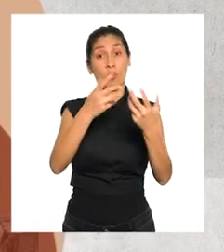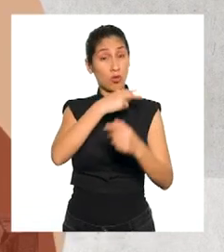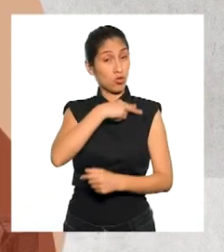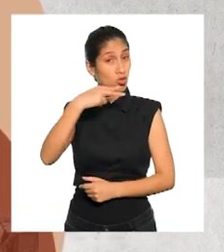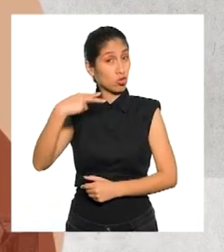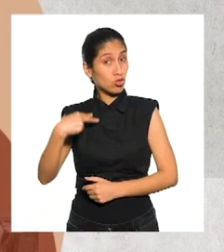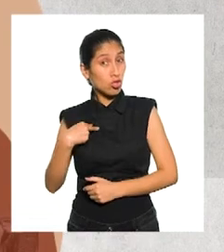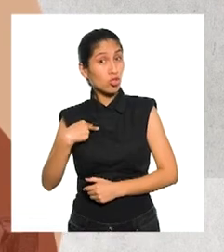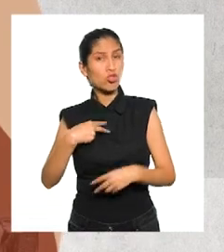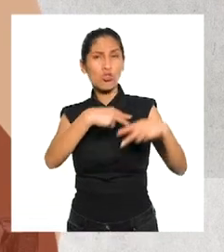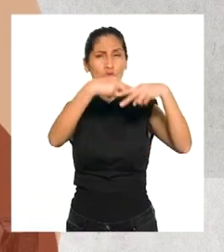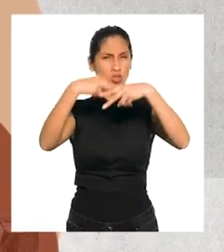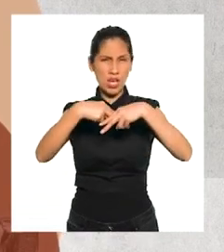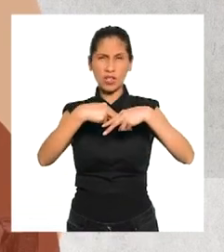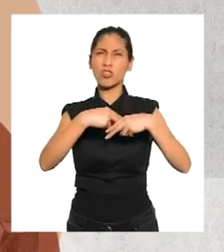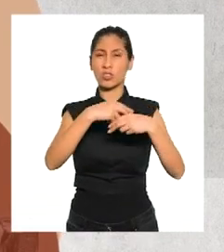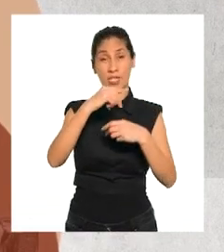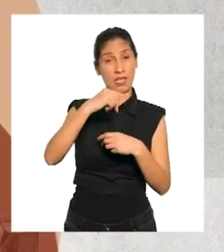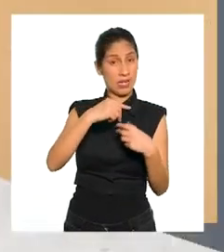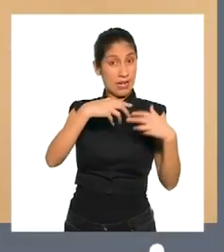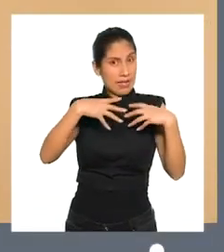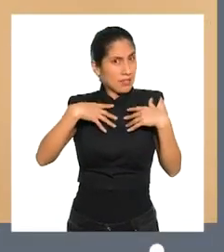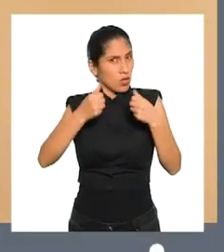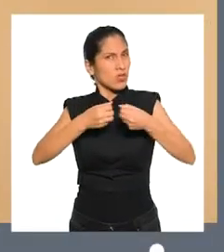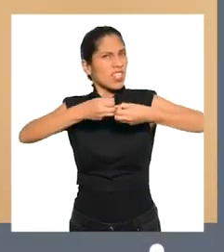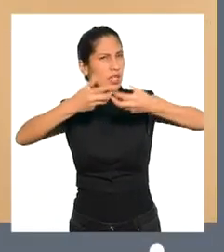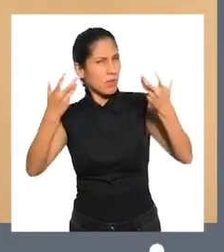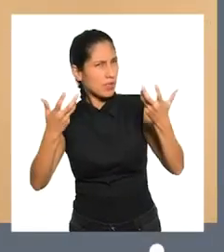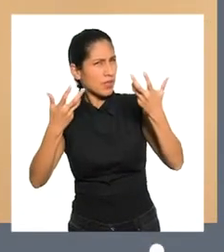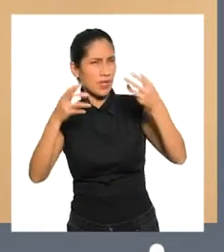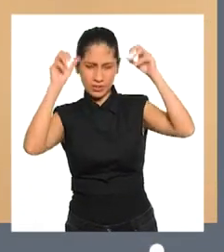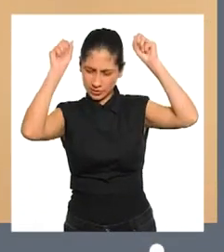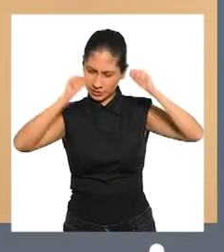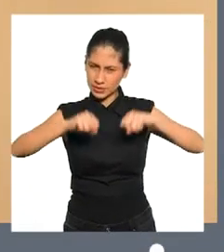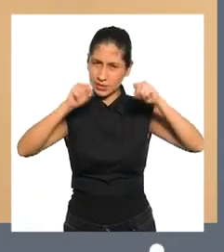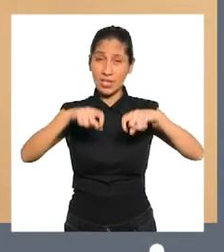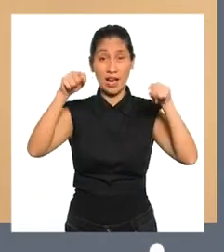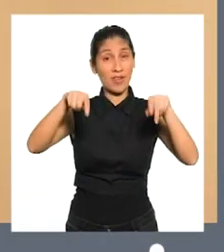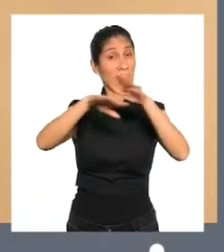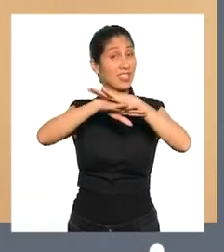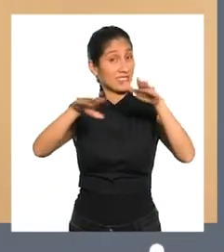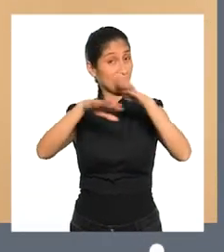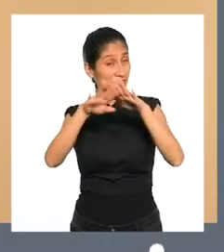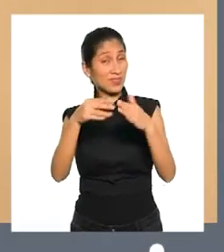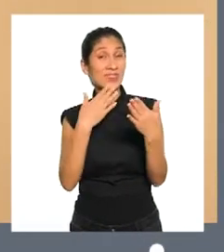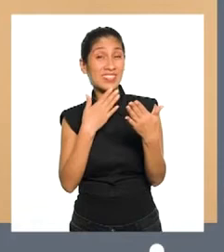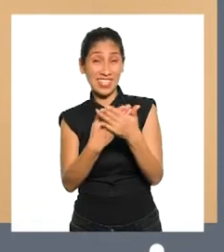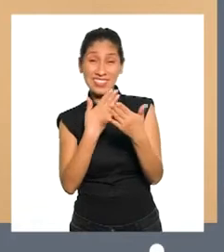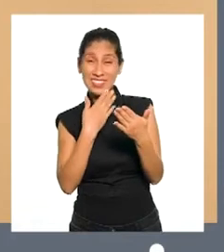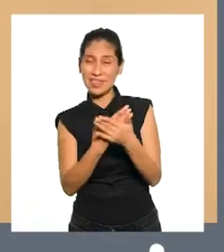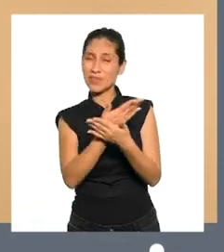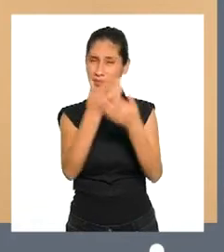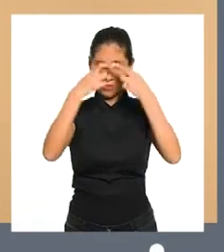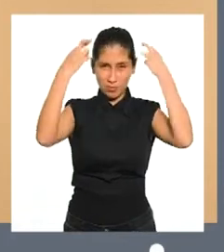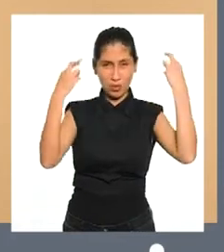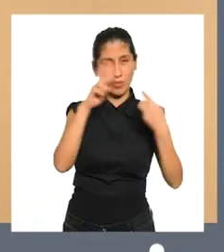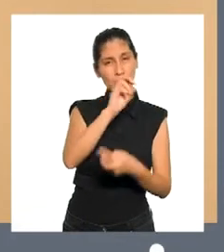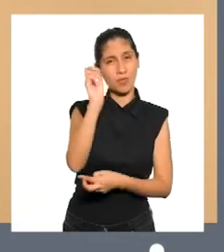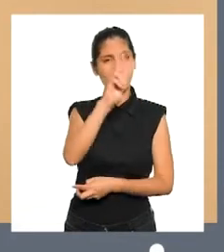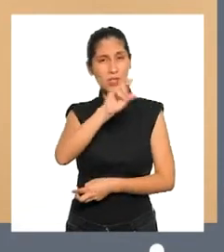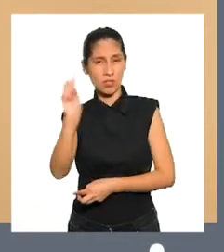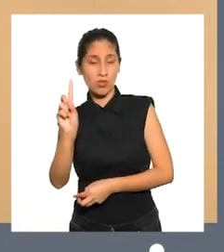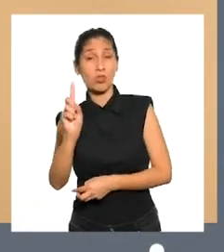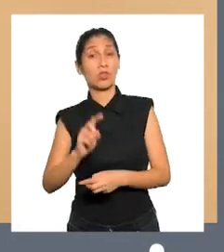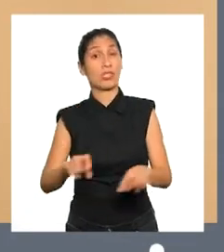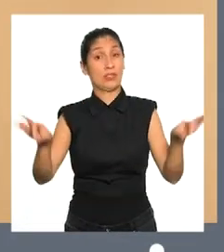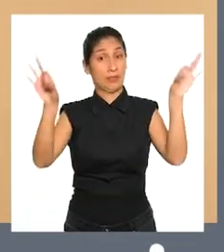la expresión de genes? Muchas gracias, chicos. Es momento de despedirnos. Ya saben, promo 2021. A cuidar